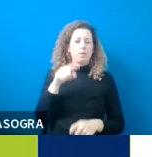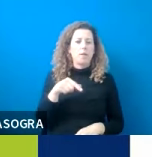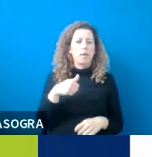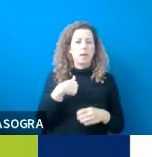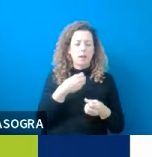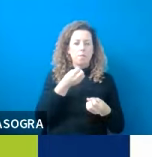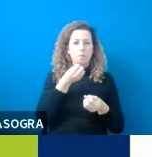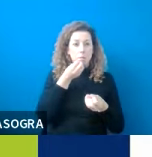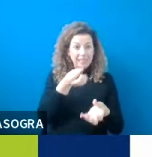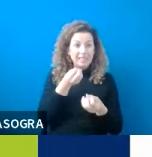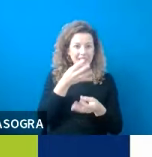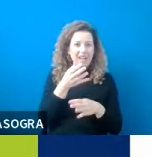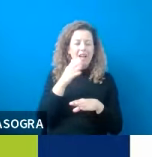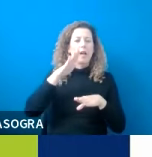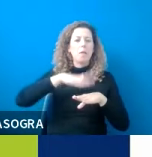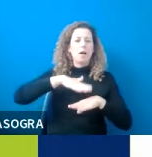también para